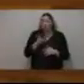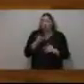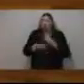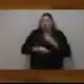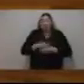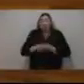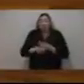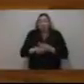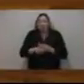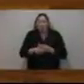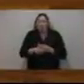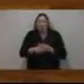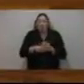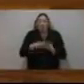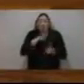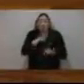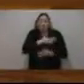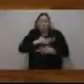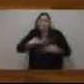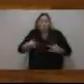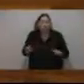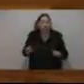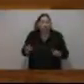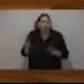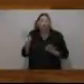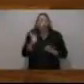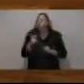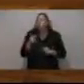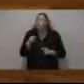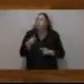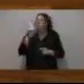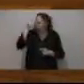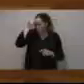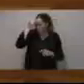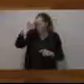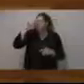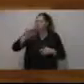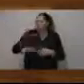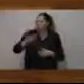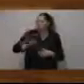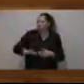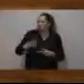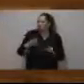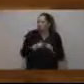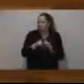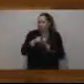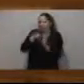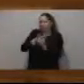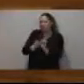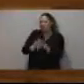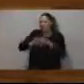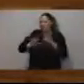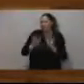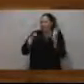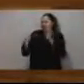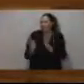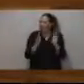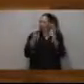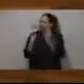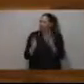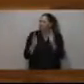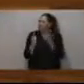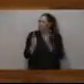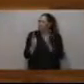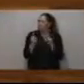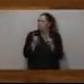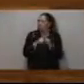intencionados o no. Lo que sí creo conveniente es que maticemos de forma somera una serie de etapas por la que ha ido atravesando